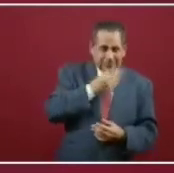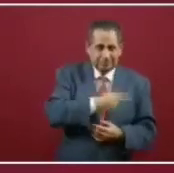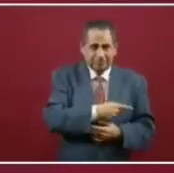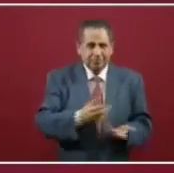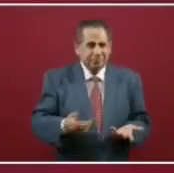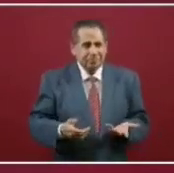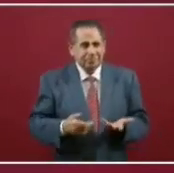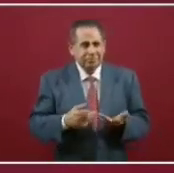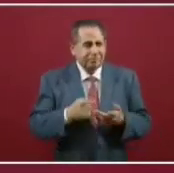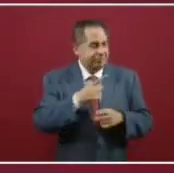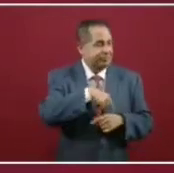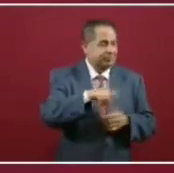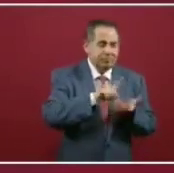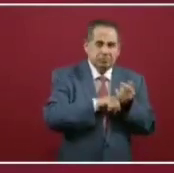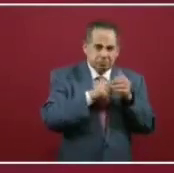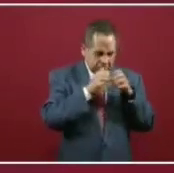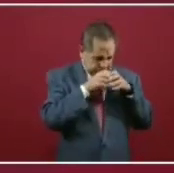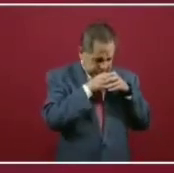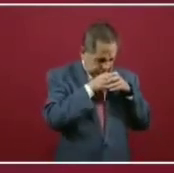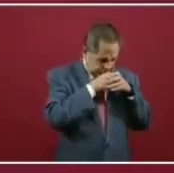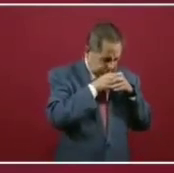quitarse el amarillo